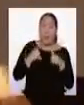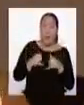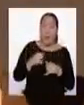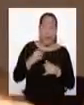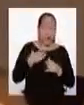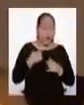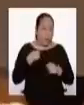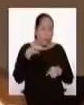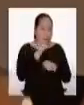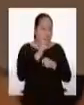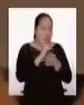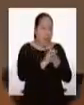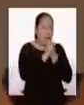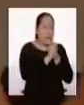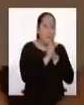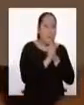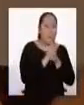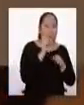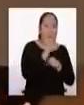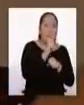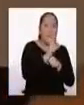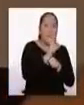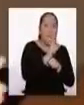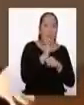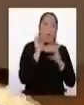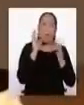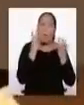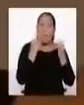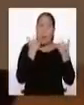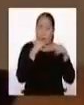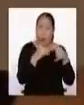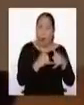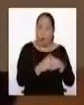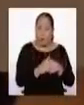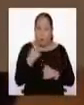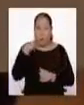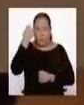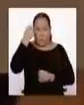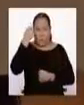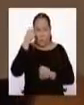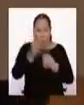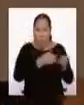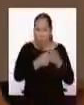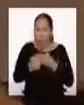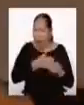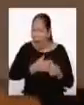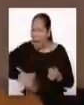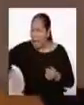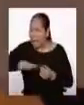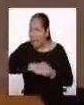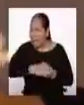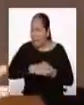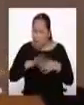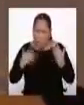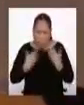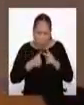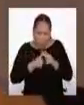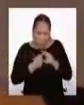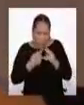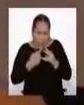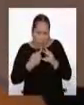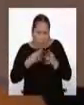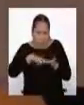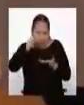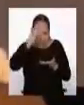cualquier músico de cualquier parte del mundo podía aprender la música peruana como jugando. Entonces yo decía, ya, esa idea está mostra, pero ¿cómo lo